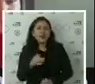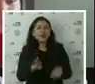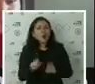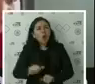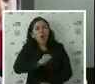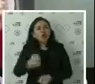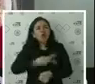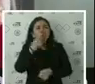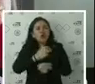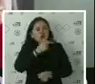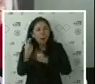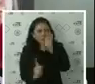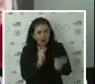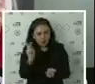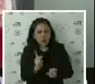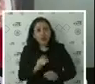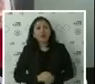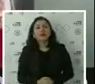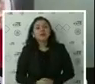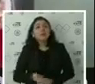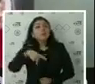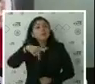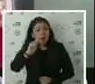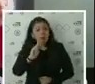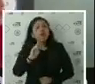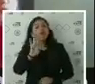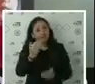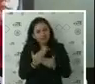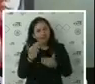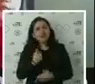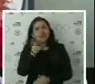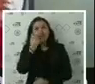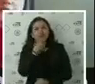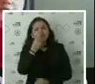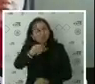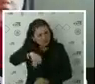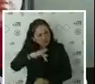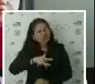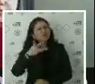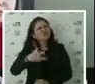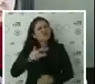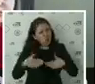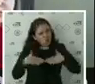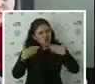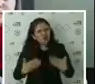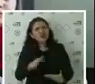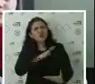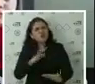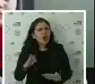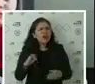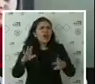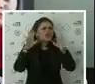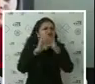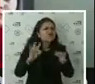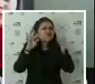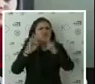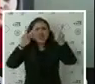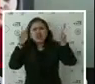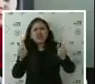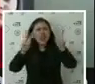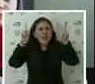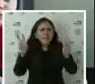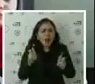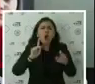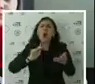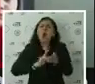pasar a la segunda pregunta detonadora, pero no sin antes decirles que se sientan con toda la libertad de abordar alguno de los temas,